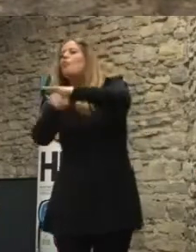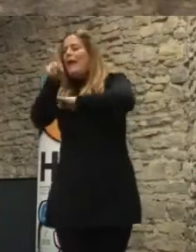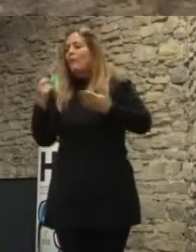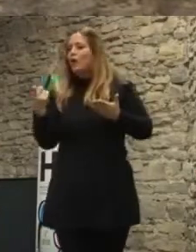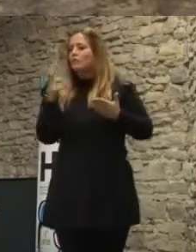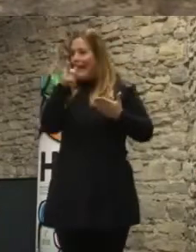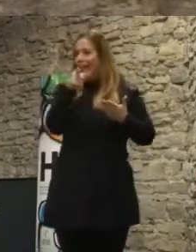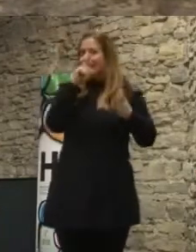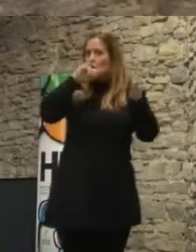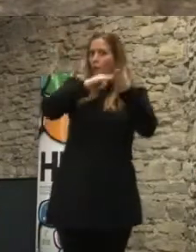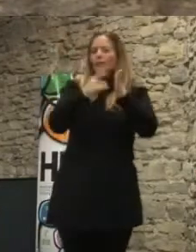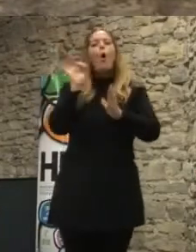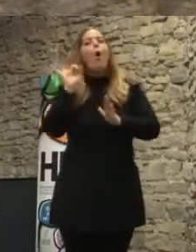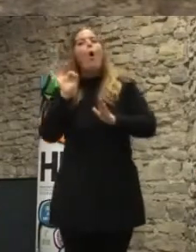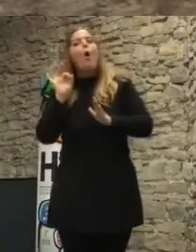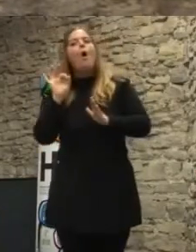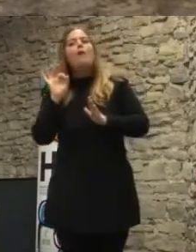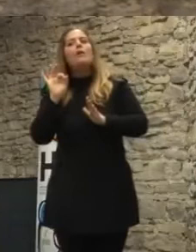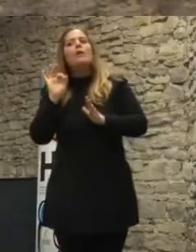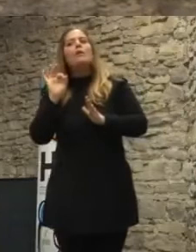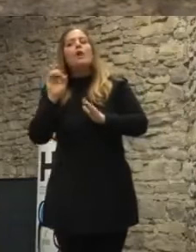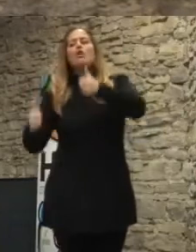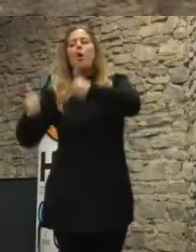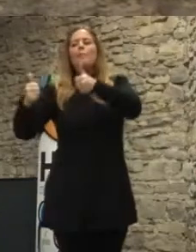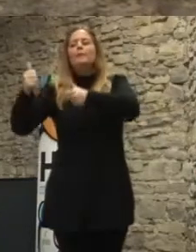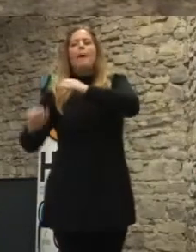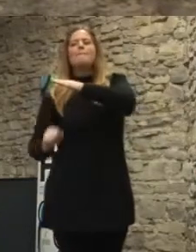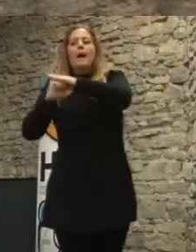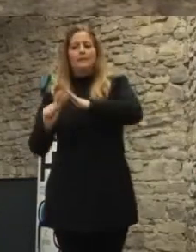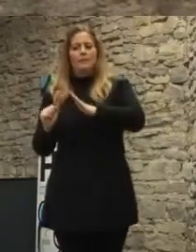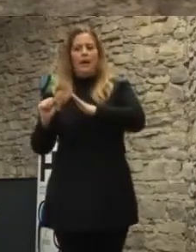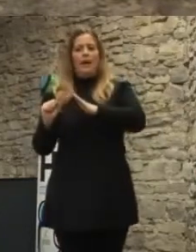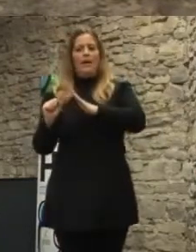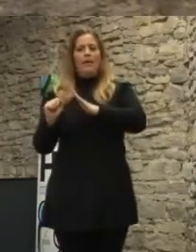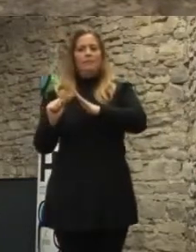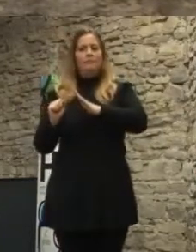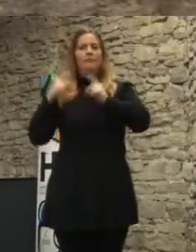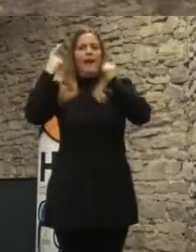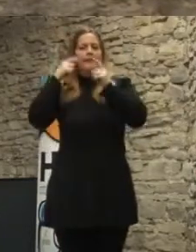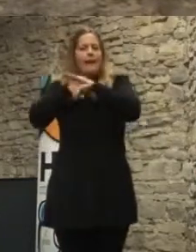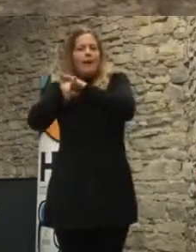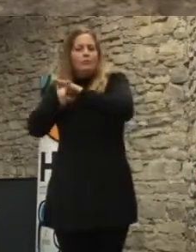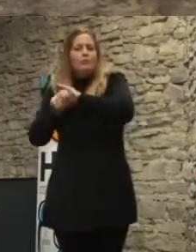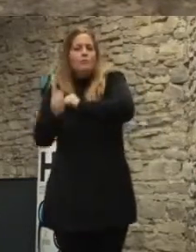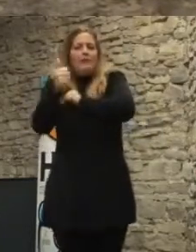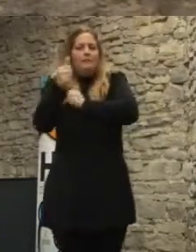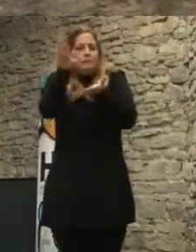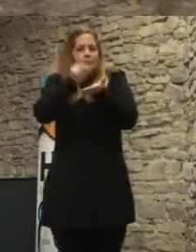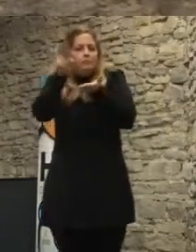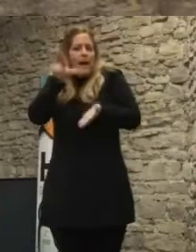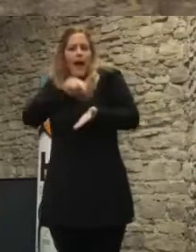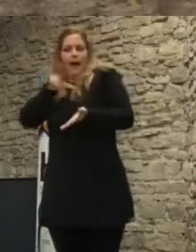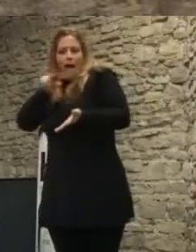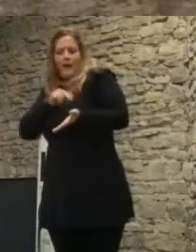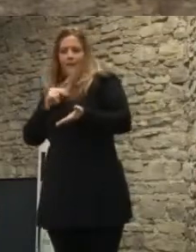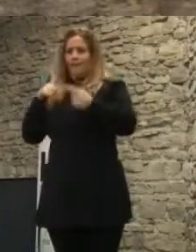la máxima competitividad, ganar el máximo de recursos, vender el máximo de camisetas, conseguir